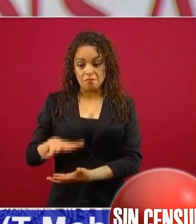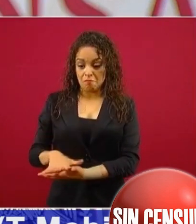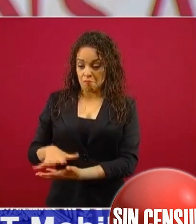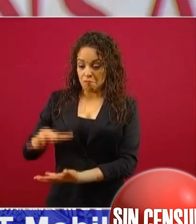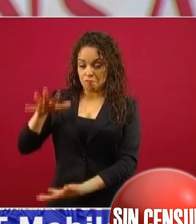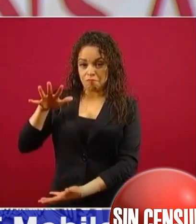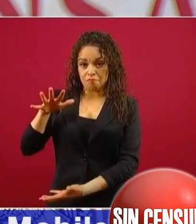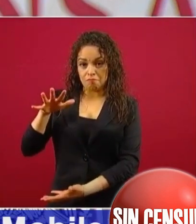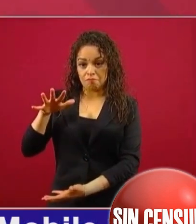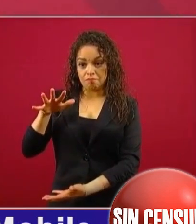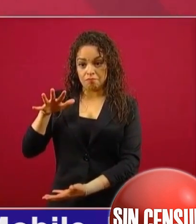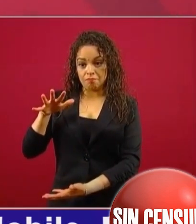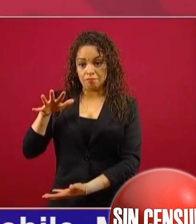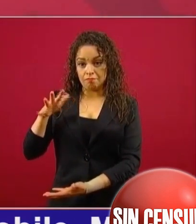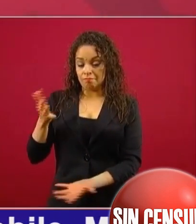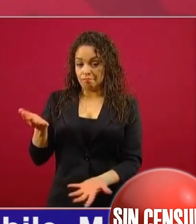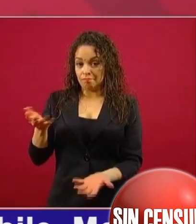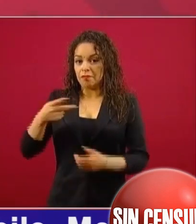pero